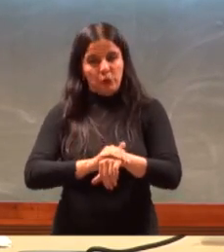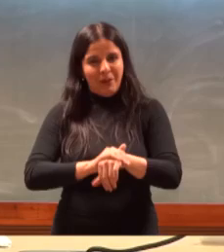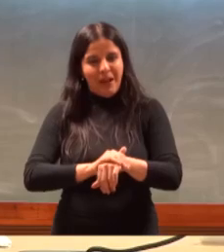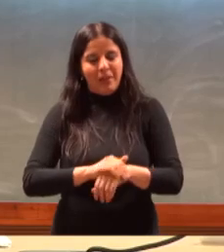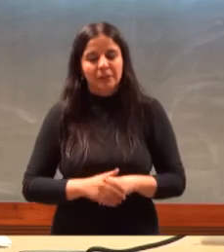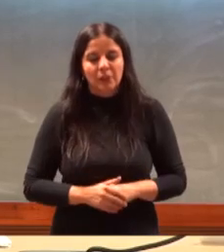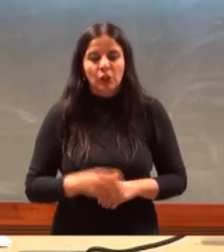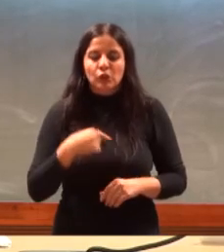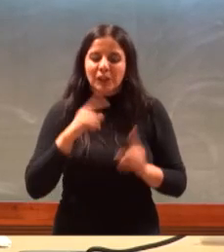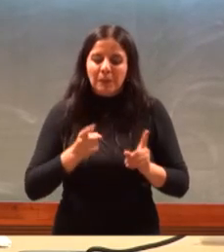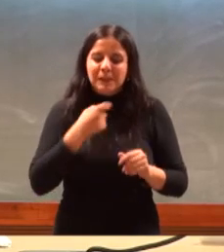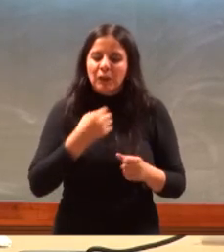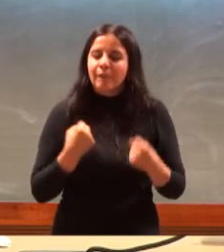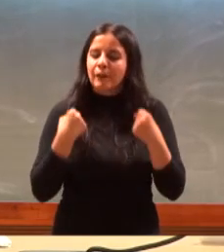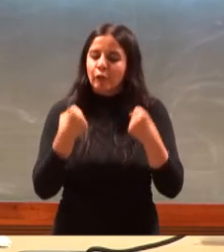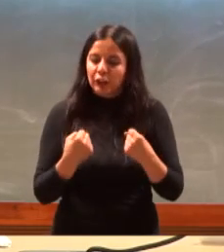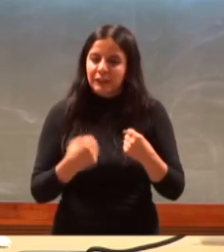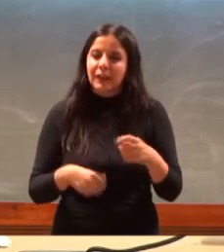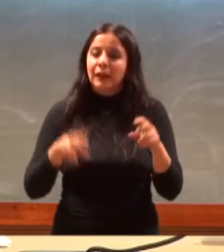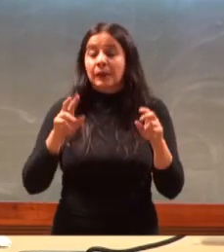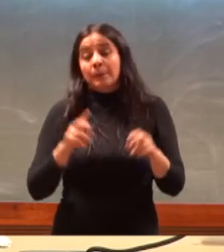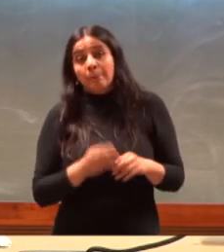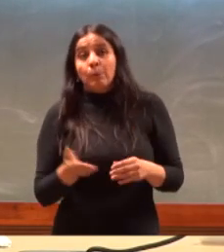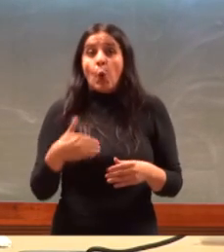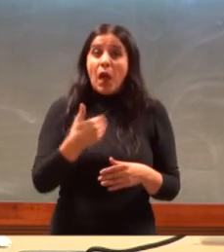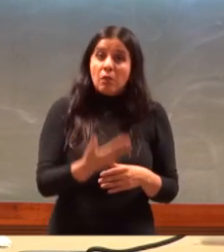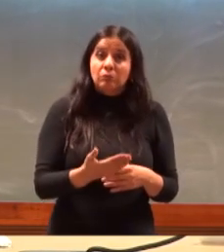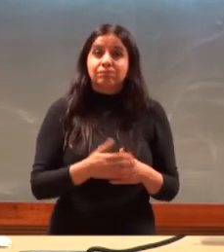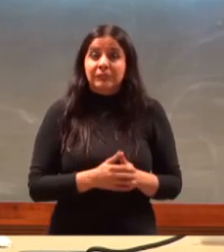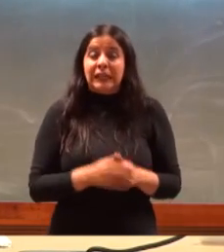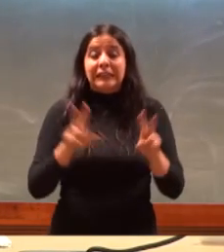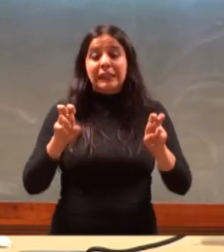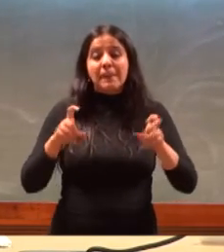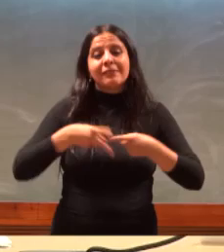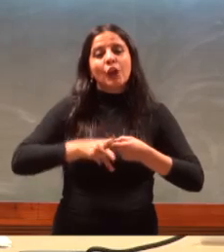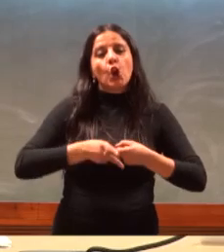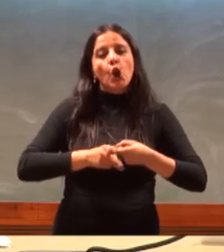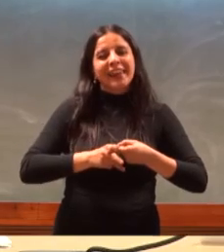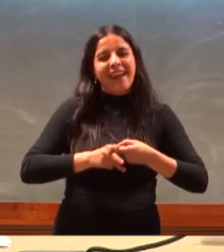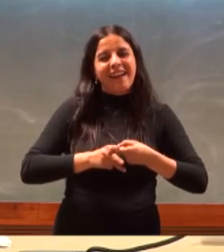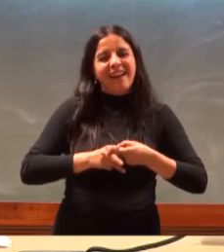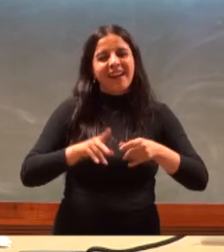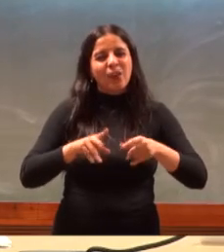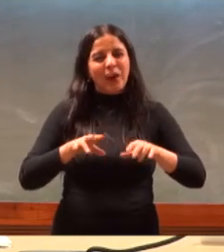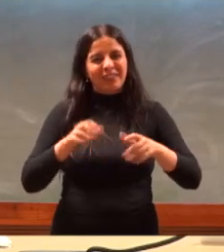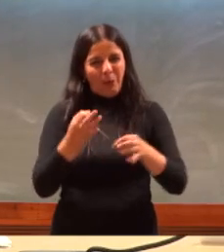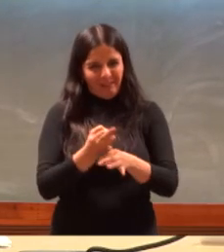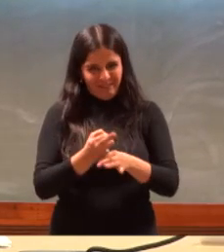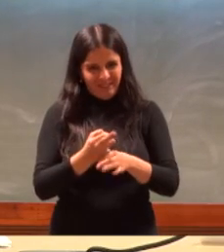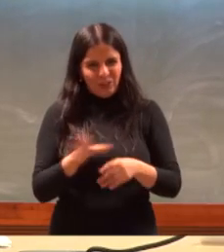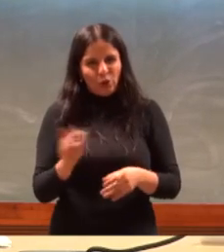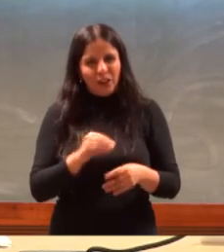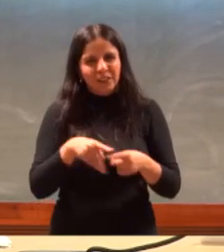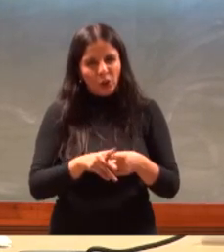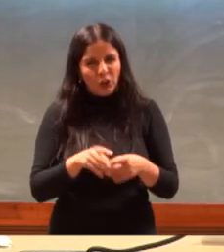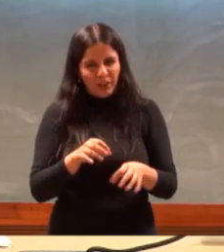seguir apoyando por un lado uno es el tema del área de tecnología educativa creemos que tenemos que potenciar los logros tan importantes que ha tenido y la